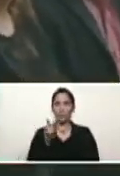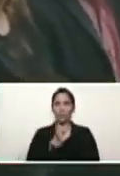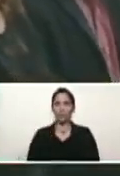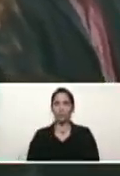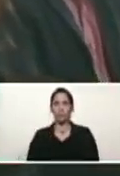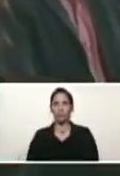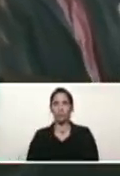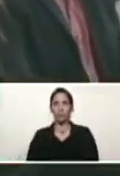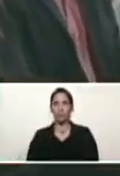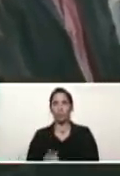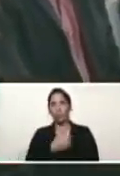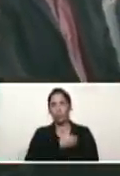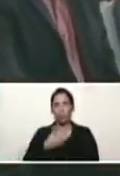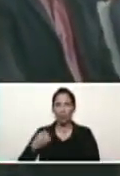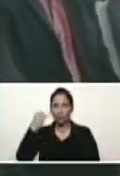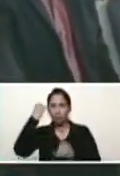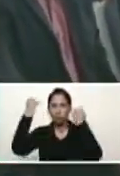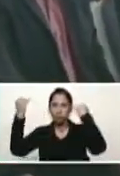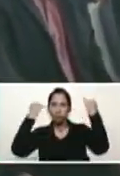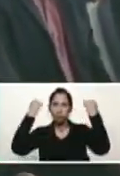Quiero insistir en esa idea.